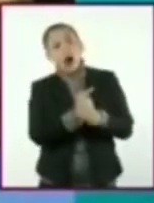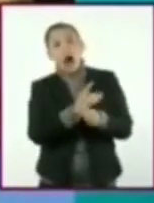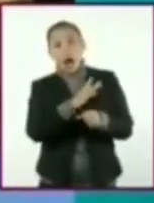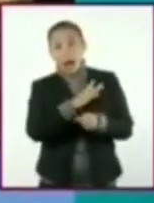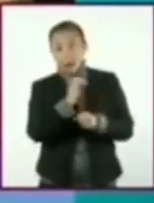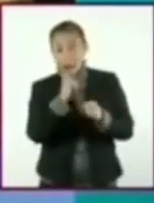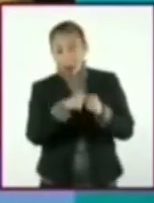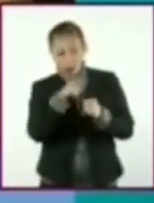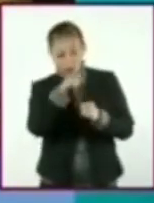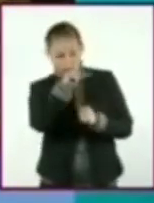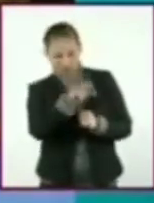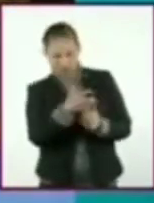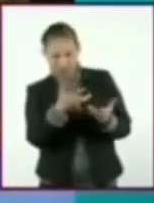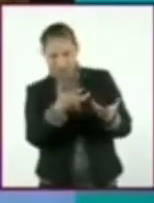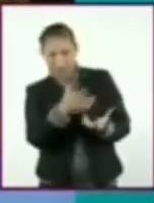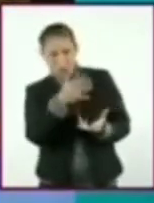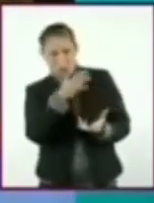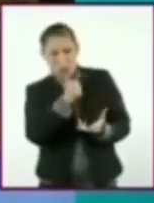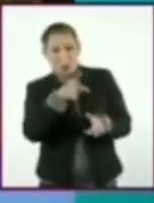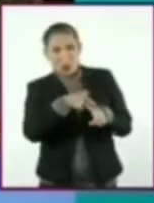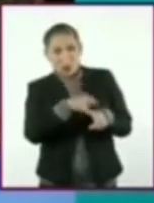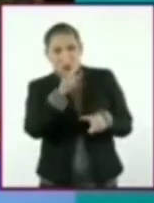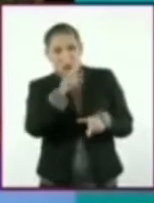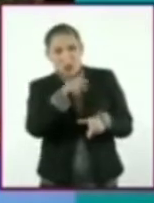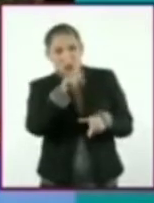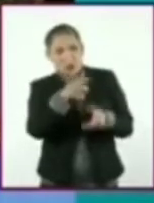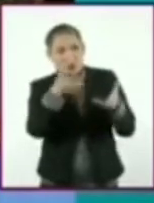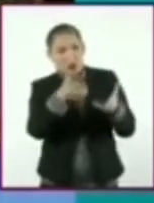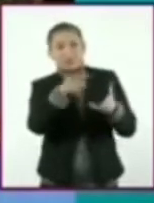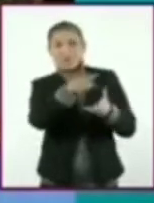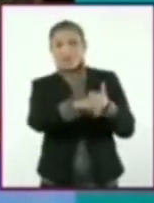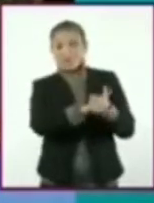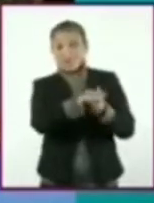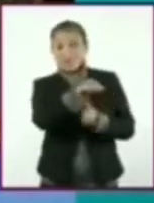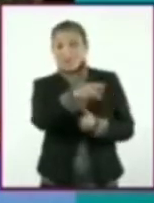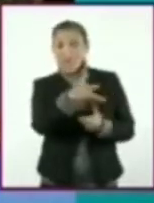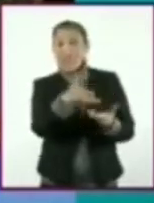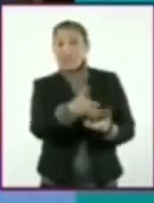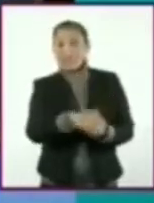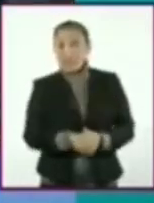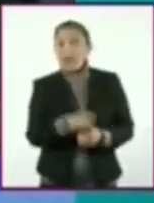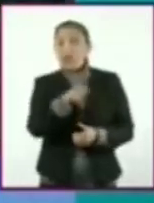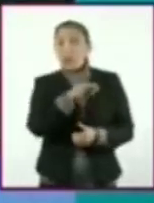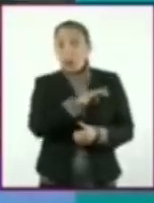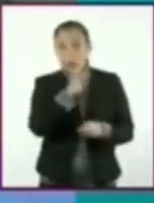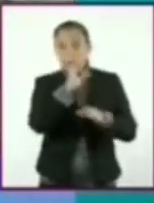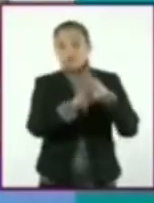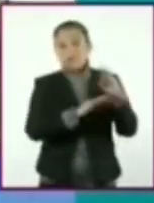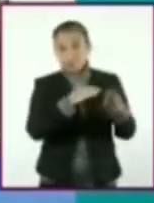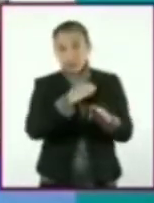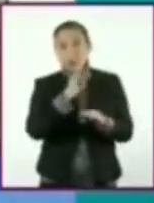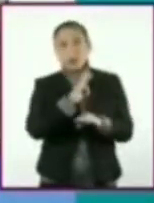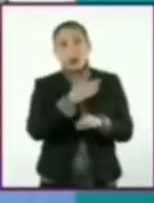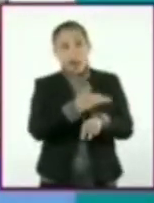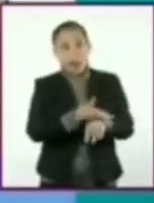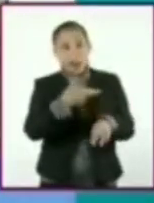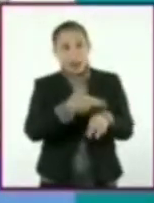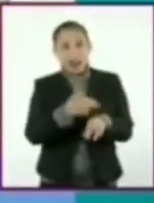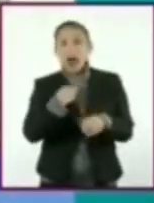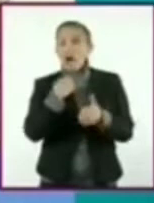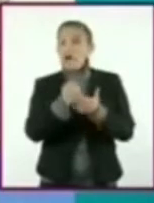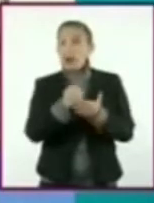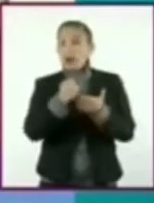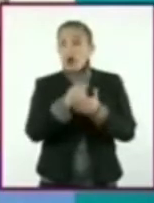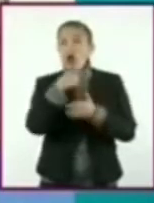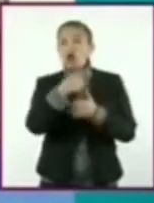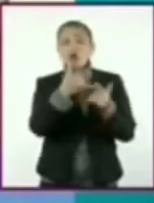hay algo que estás haciendo y no puedes parar o dejar de hacer? Hay un problema. Y ese problema se puede atender y se puede resolver y tiene que ver